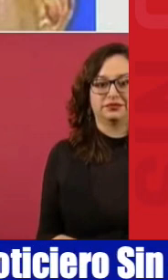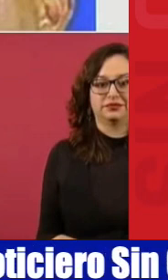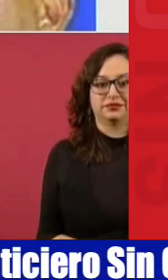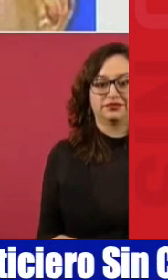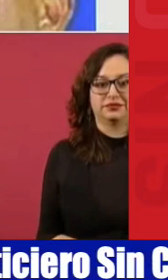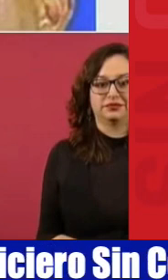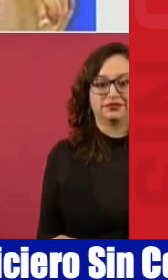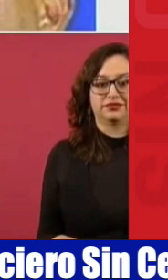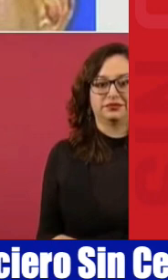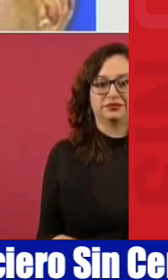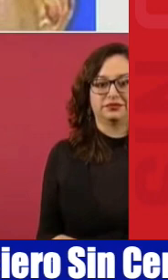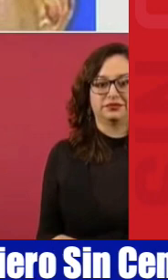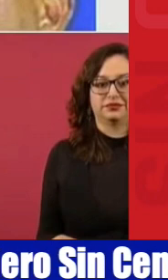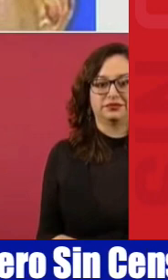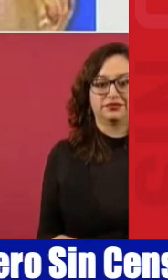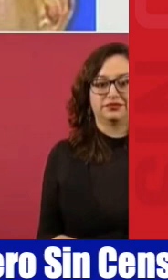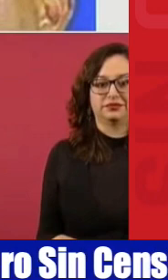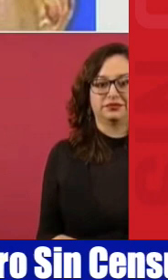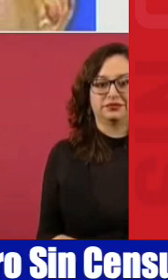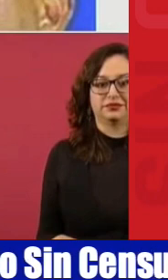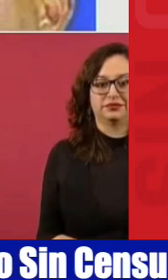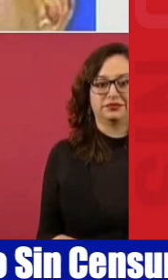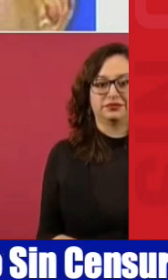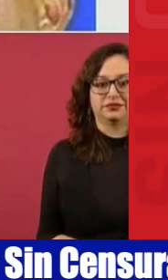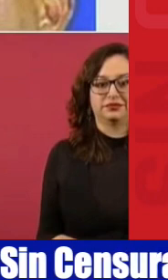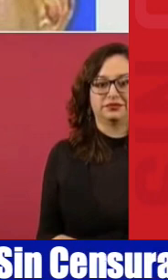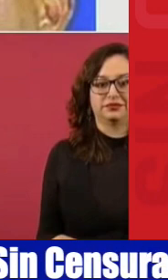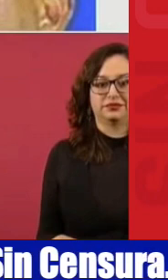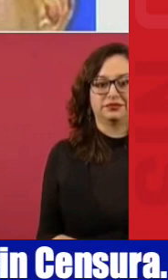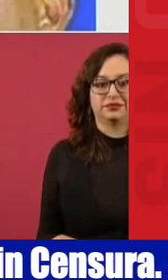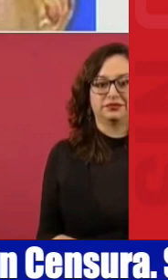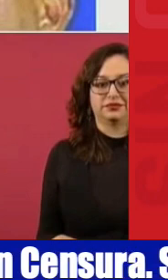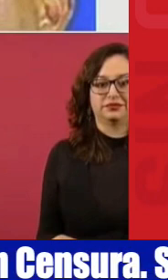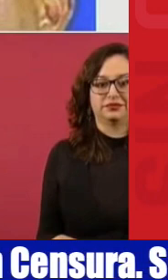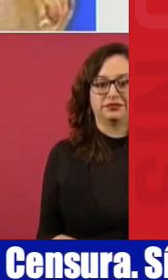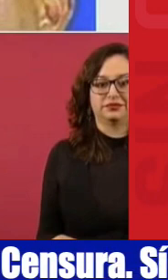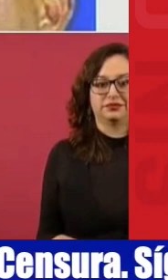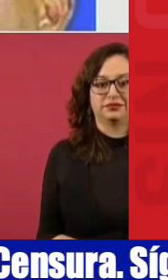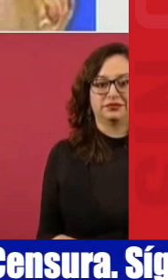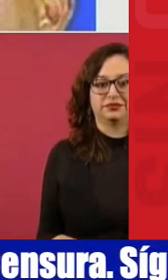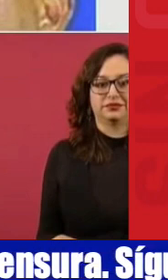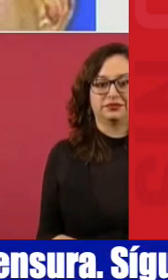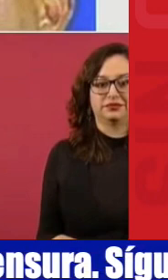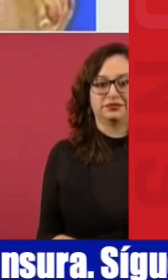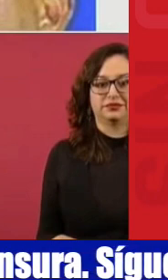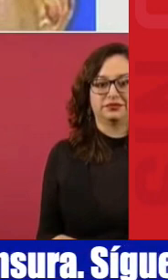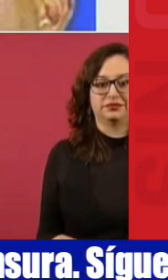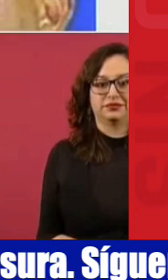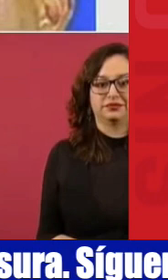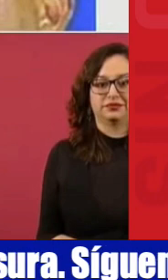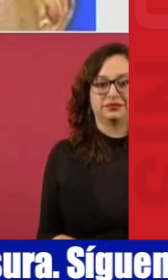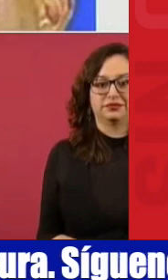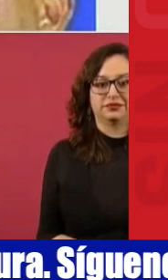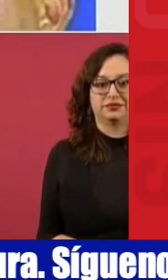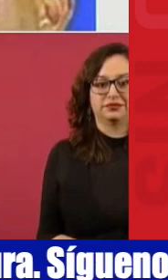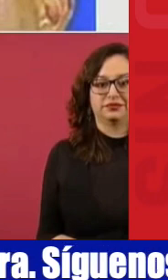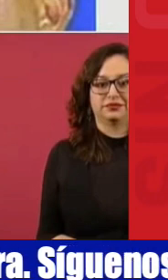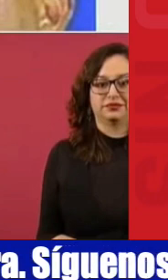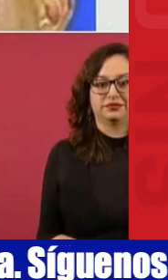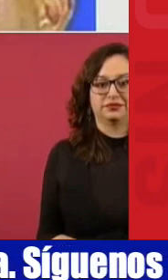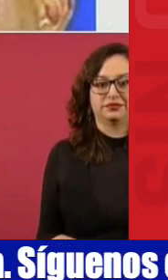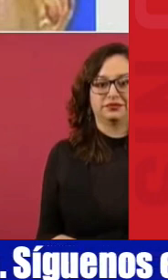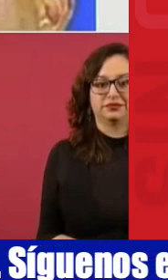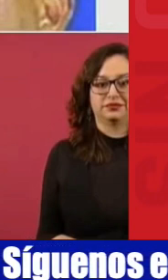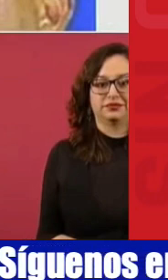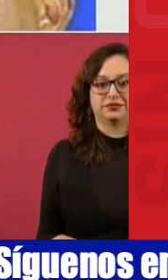Obrador ahí, ¿no? Y que cuando ya les hicieron fraude, otra portada del estilo, con otra portada del estilo le